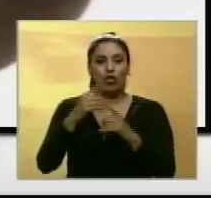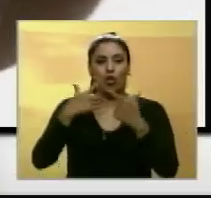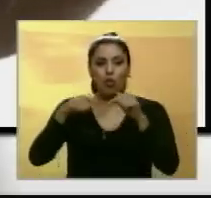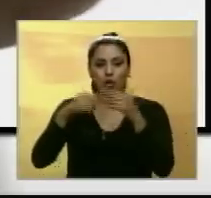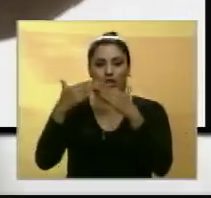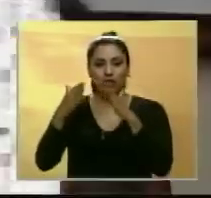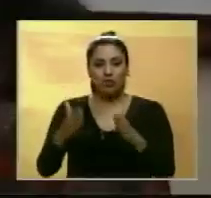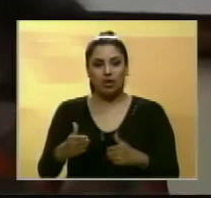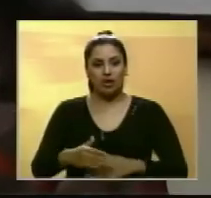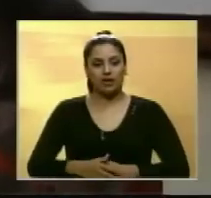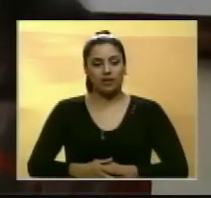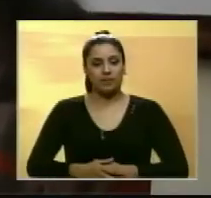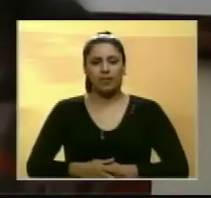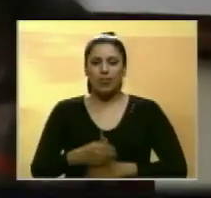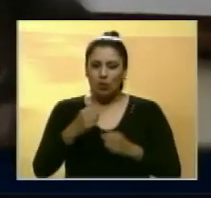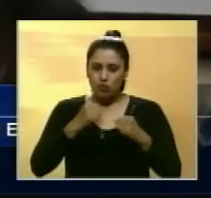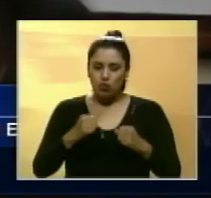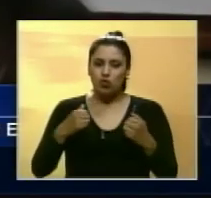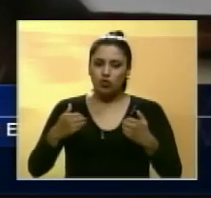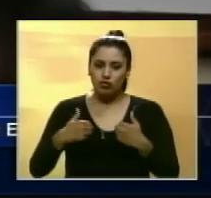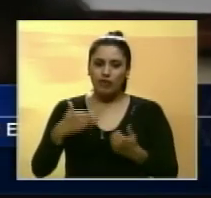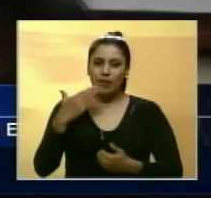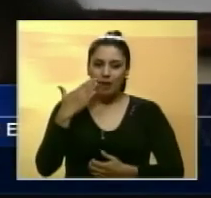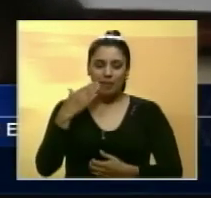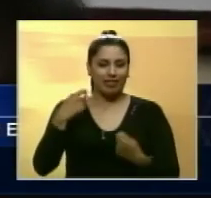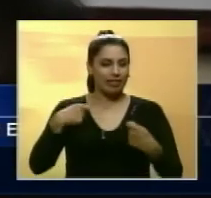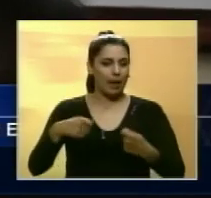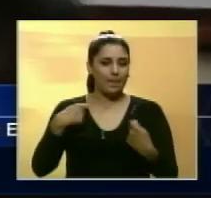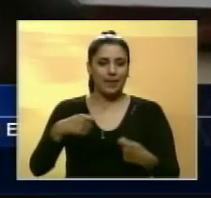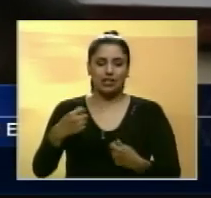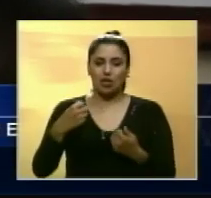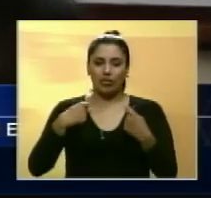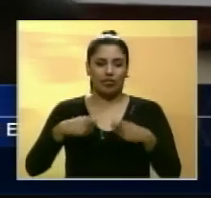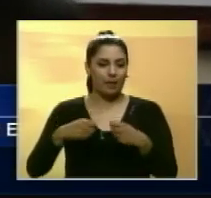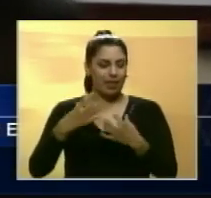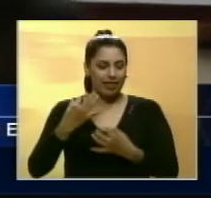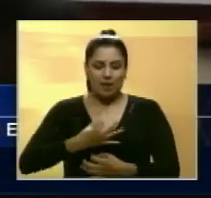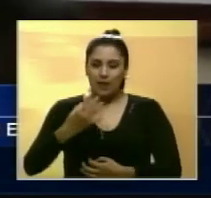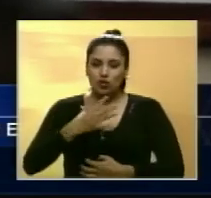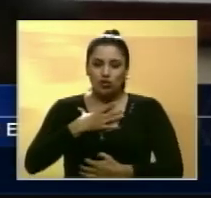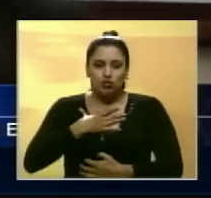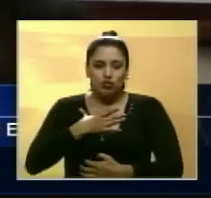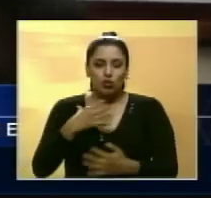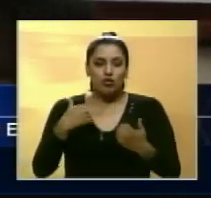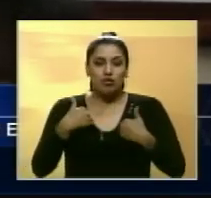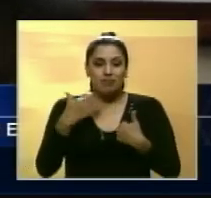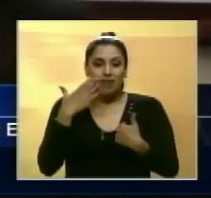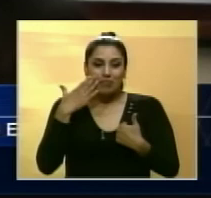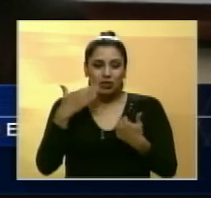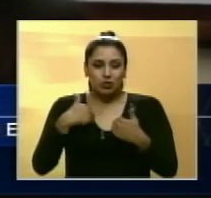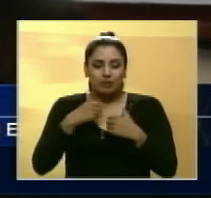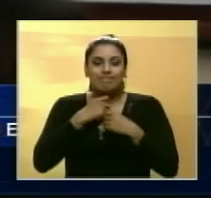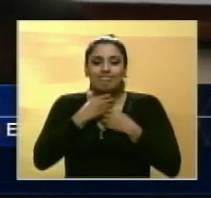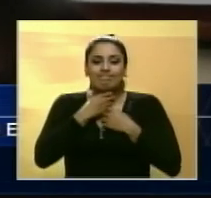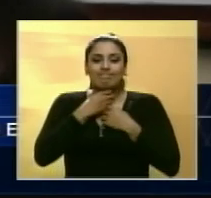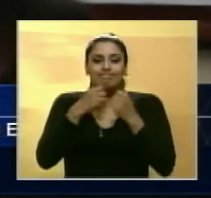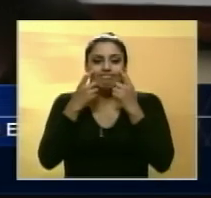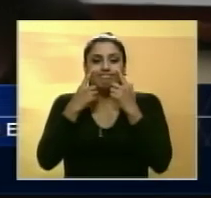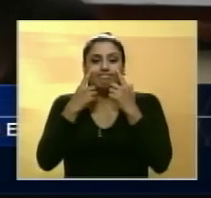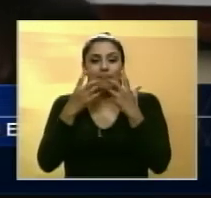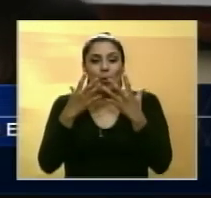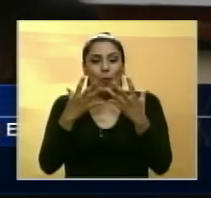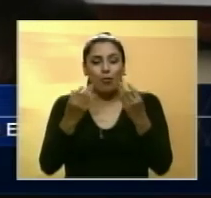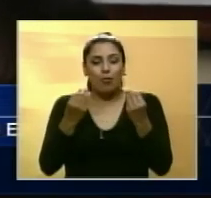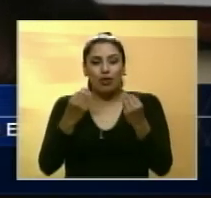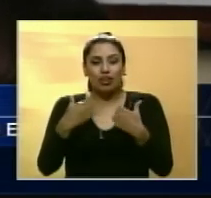instancias escolares. ¿Es muy duro como madre? Demasiado, Elianta, te digo demasiado, se me hace un nudo en la garganta